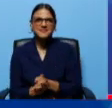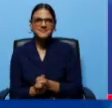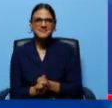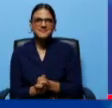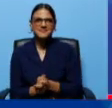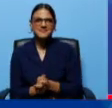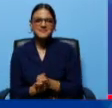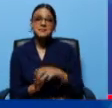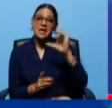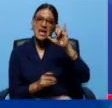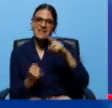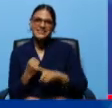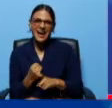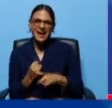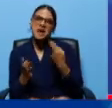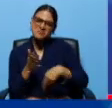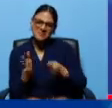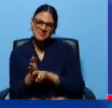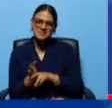Instagram,